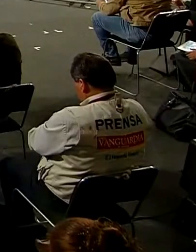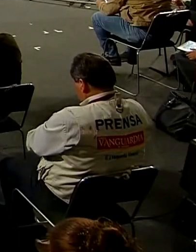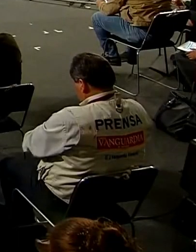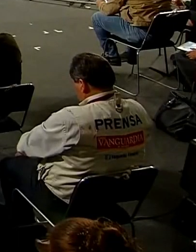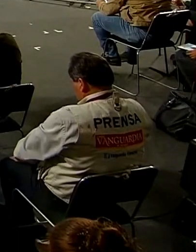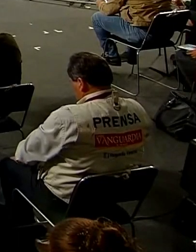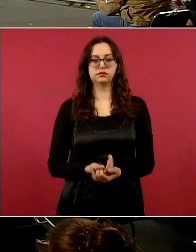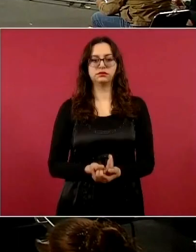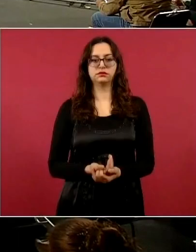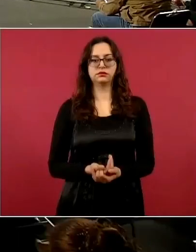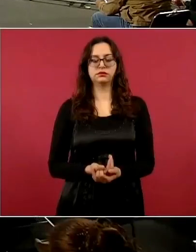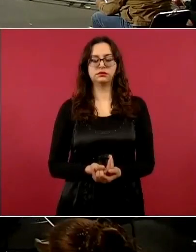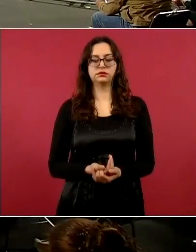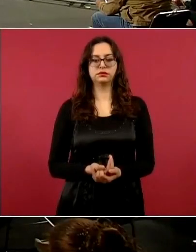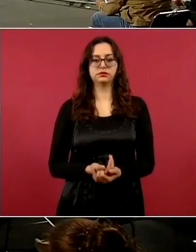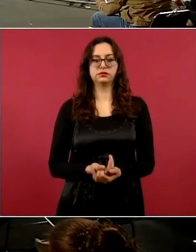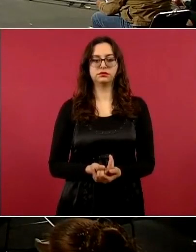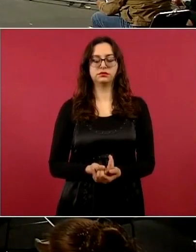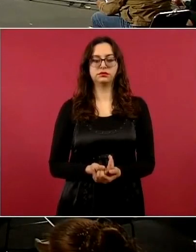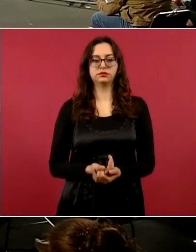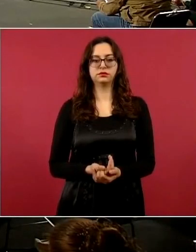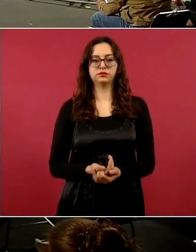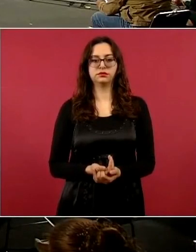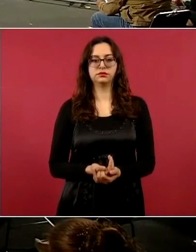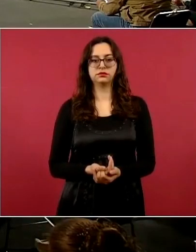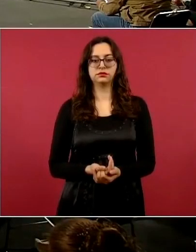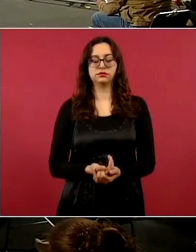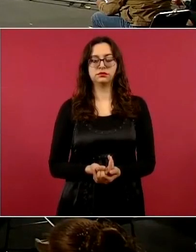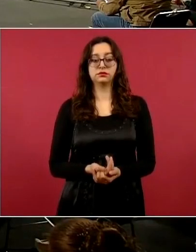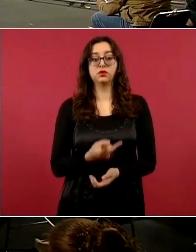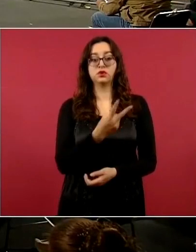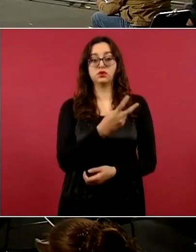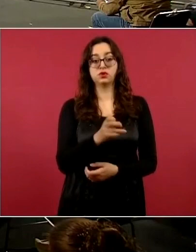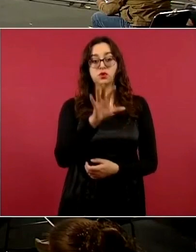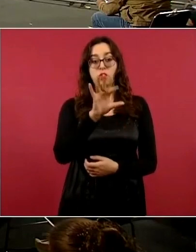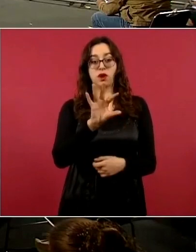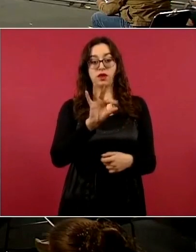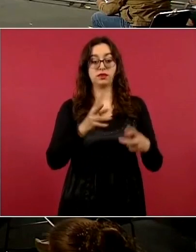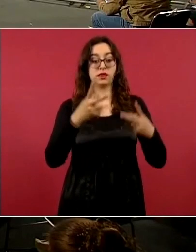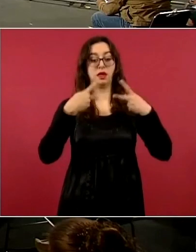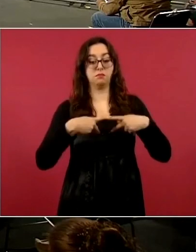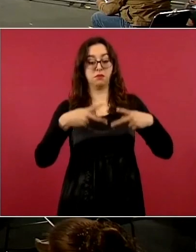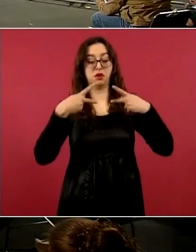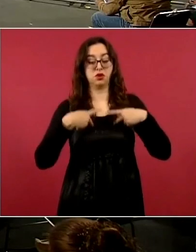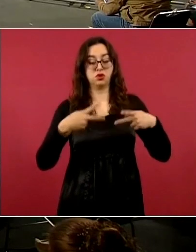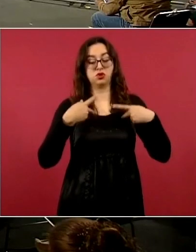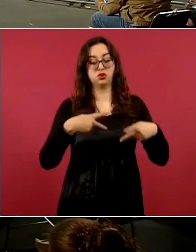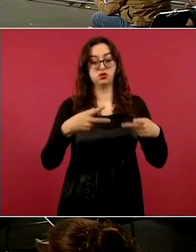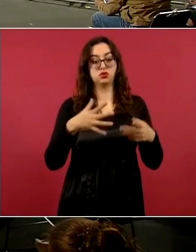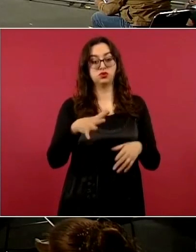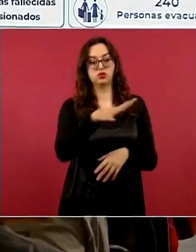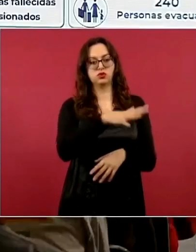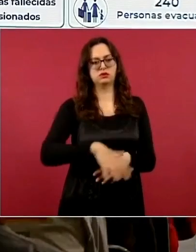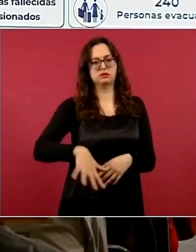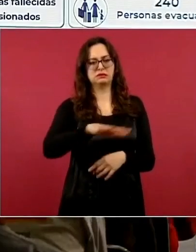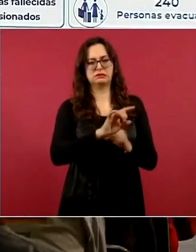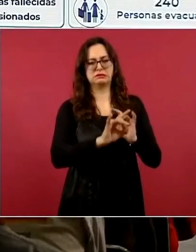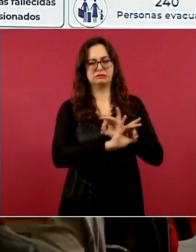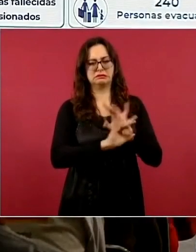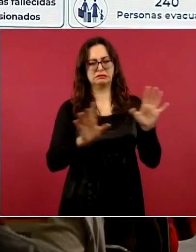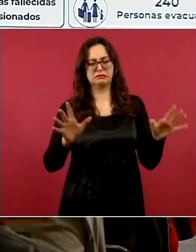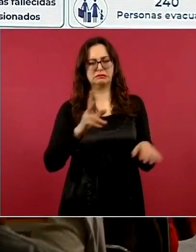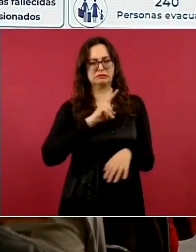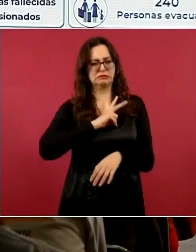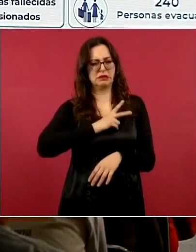lesionados y se atendieron o se evacuaron a 240 personas por una fuga de amoniaco dentro de los frentes